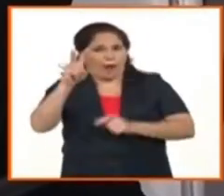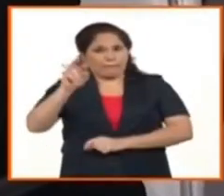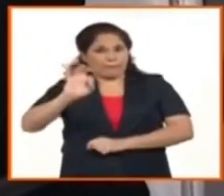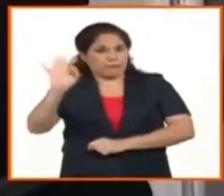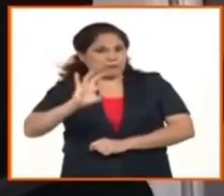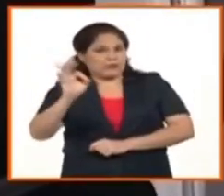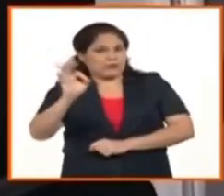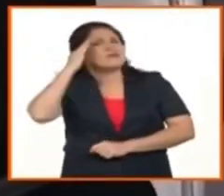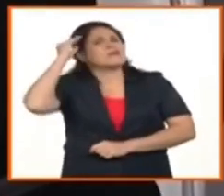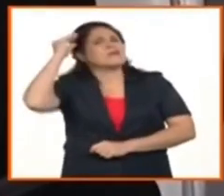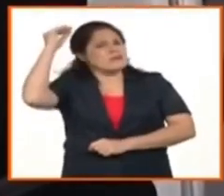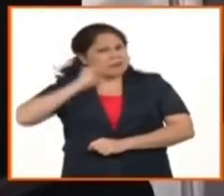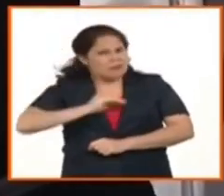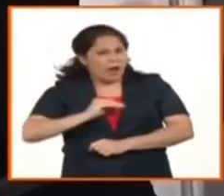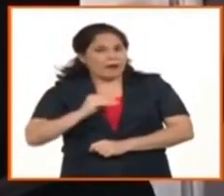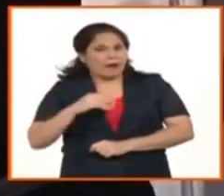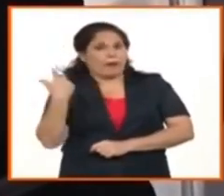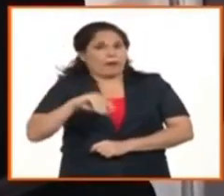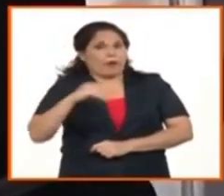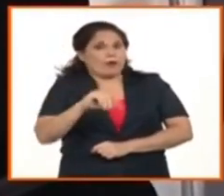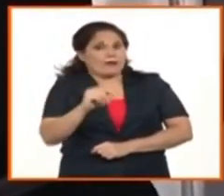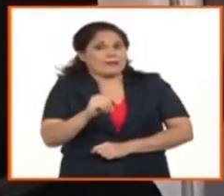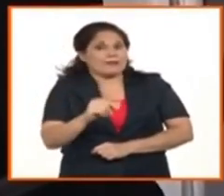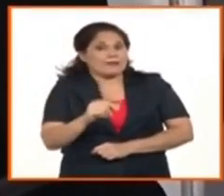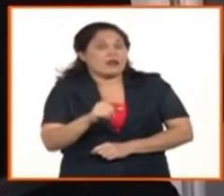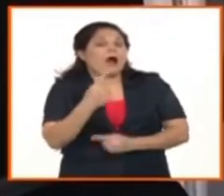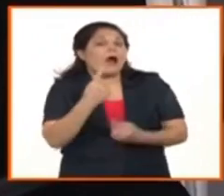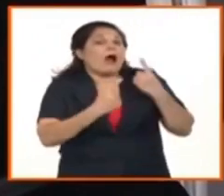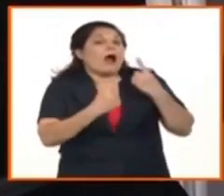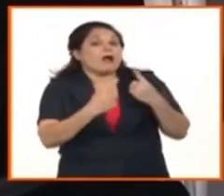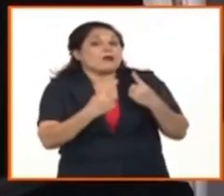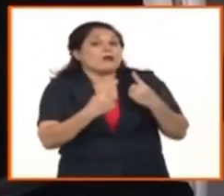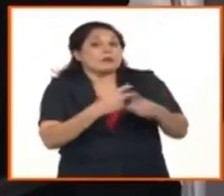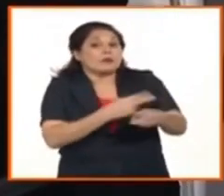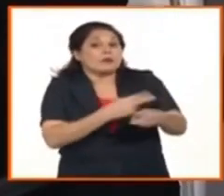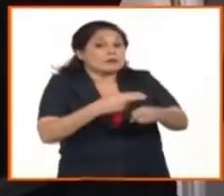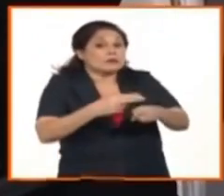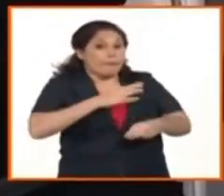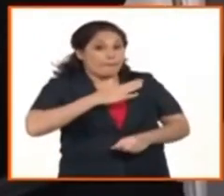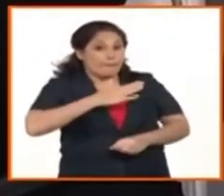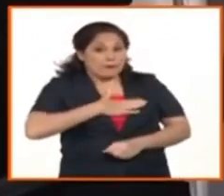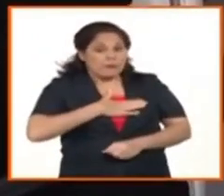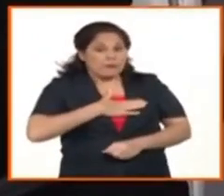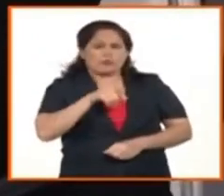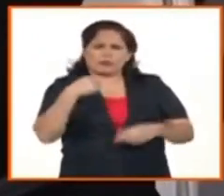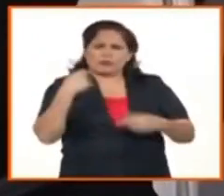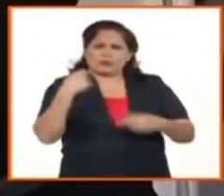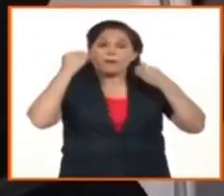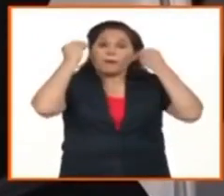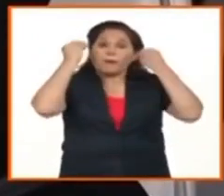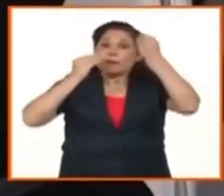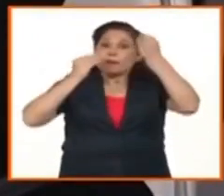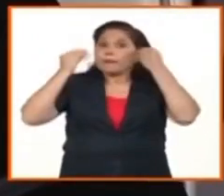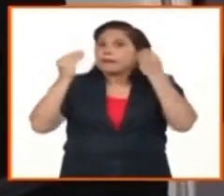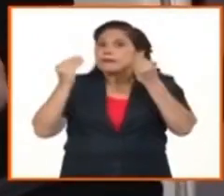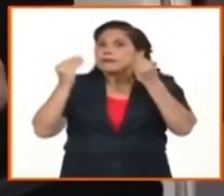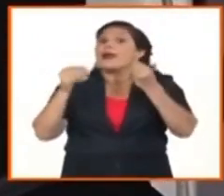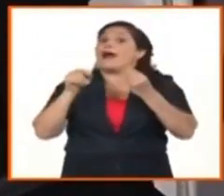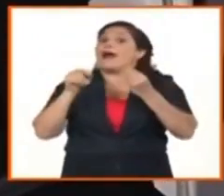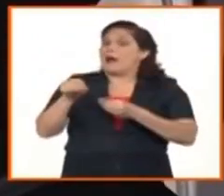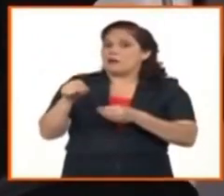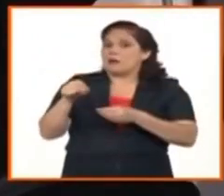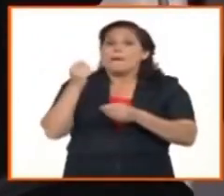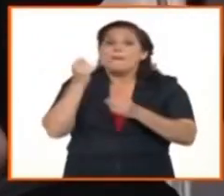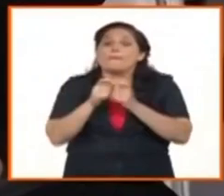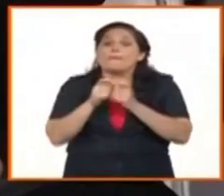reconocen haber sido víctima de violencia en algún momento de su vida tú tienes que pensar que ese un subregistro porque como es